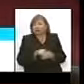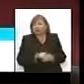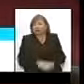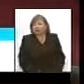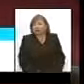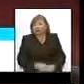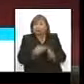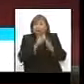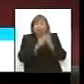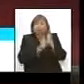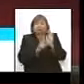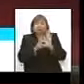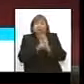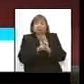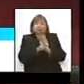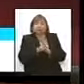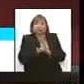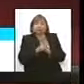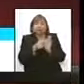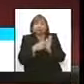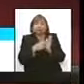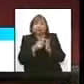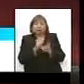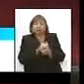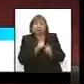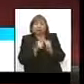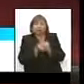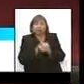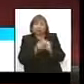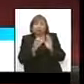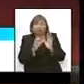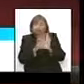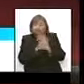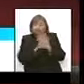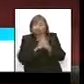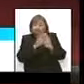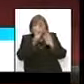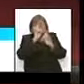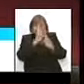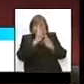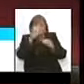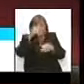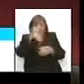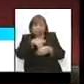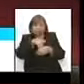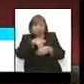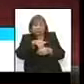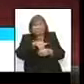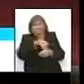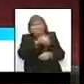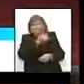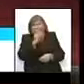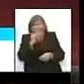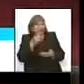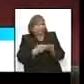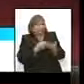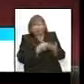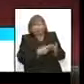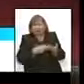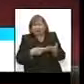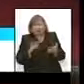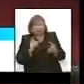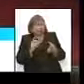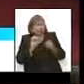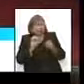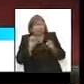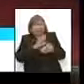el proyecto de ley enviado que modifica la ley orgánica de elecciones respecto al sistema electoral nacional. No estamos discutiendo aquí